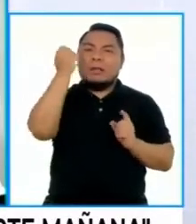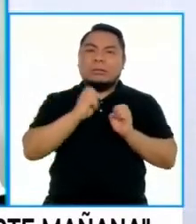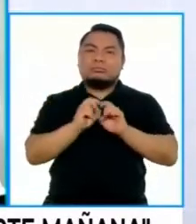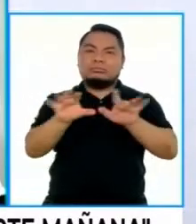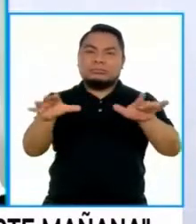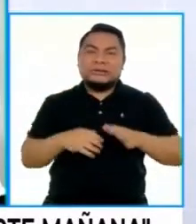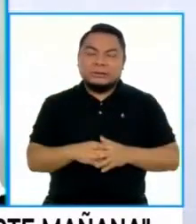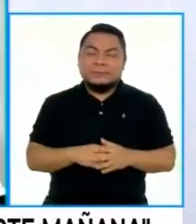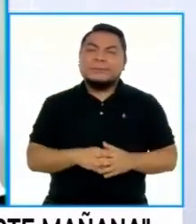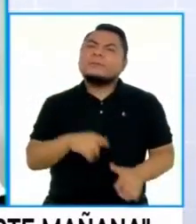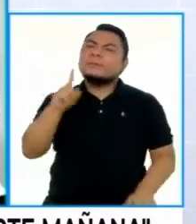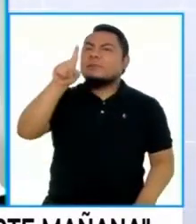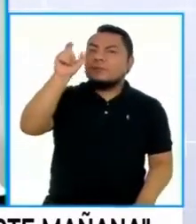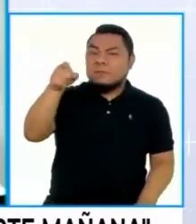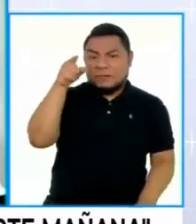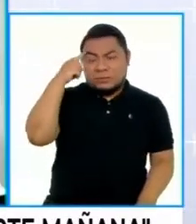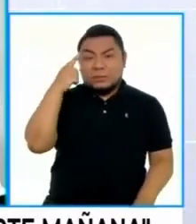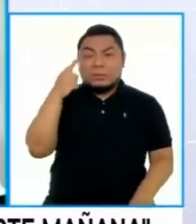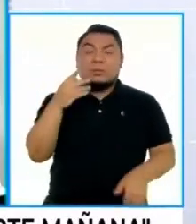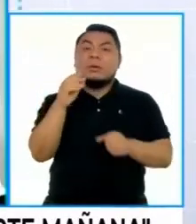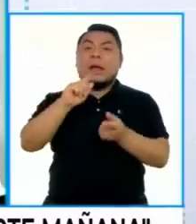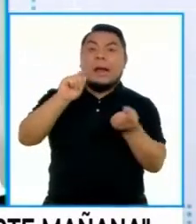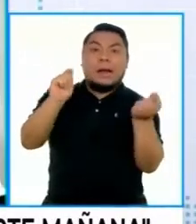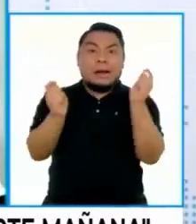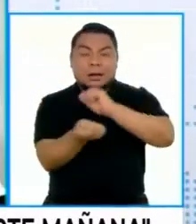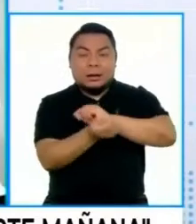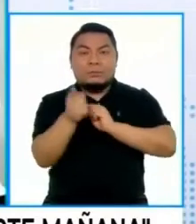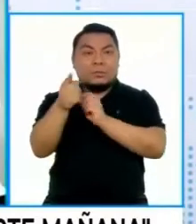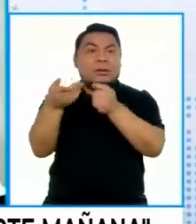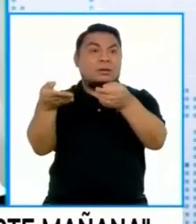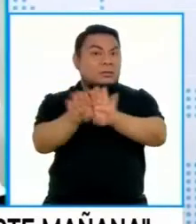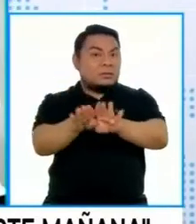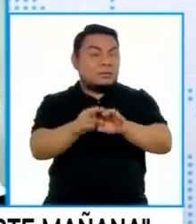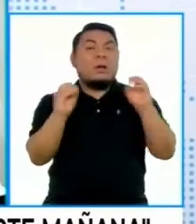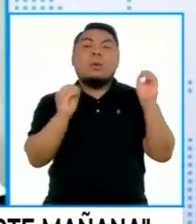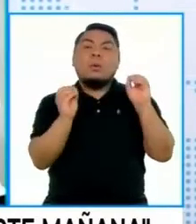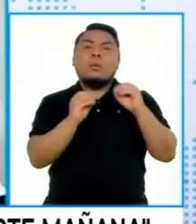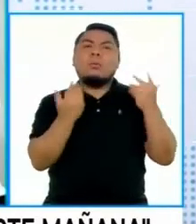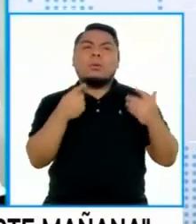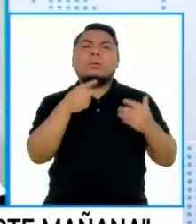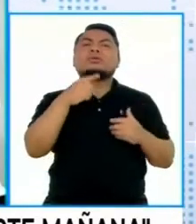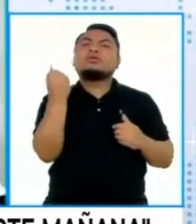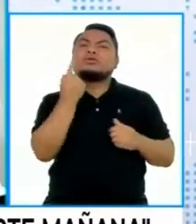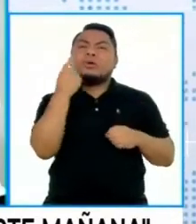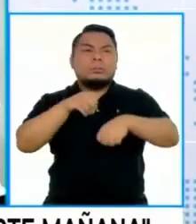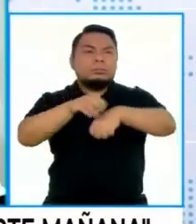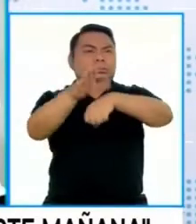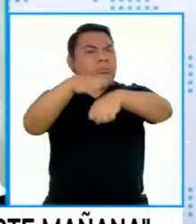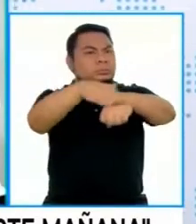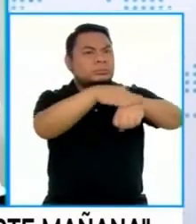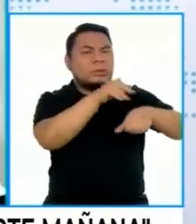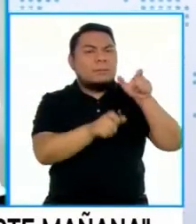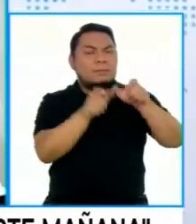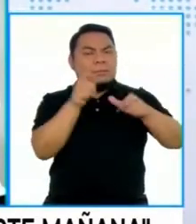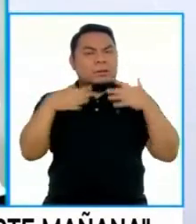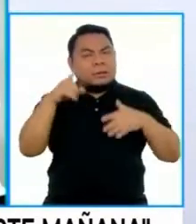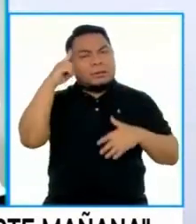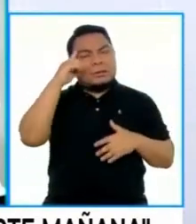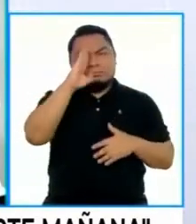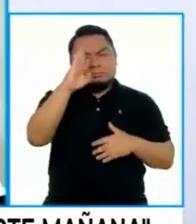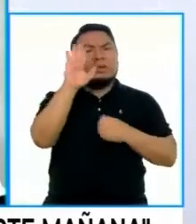cambiar como tal algún tipo de medidas de prevención o se va a insistir en que la gente pues cumpla o la ciudadanía cumpla las que ya están